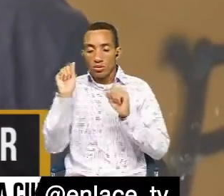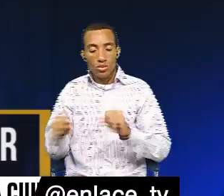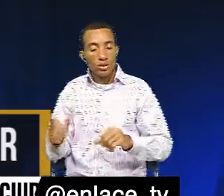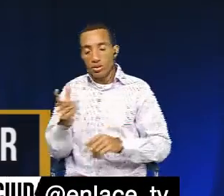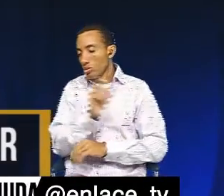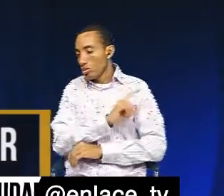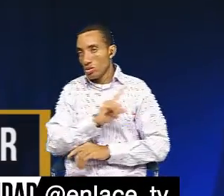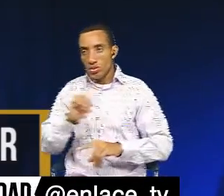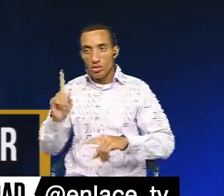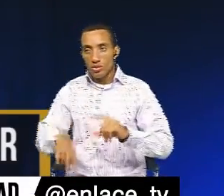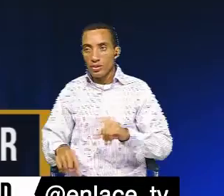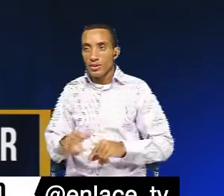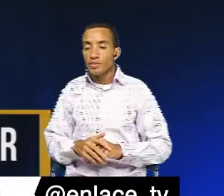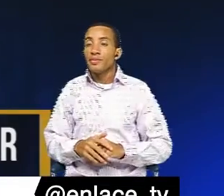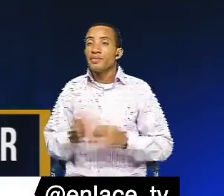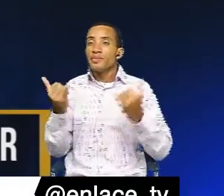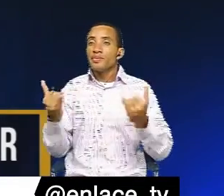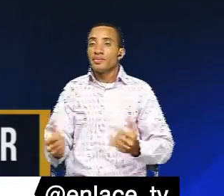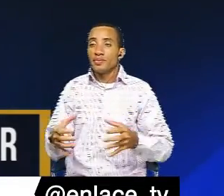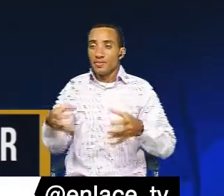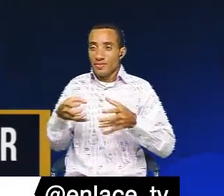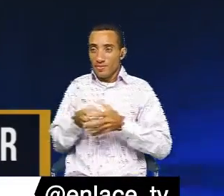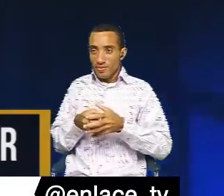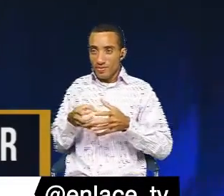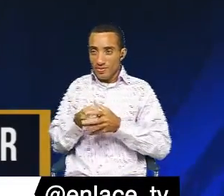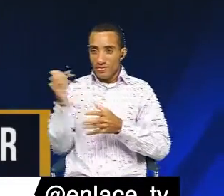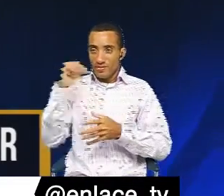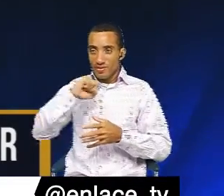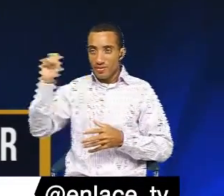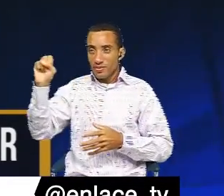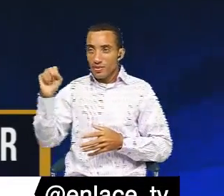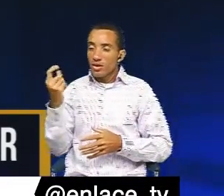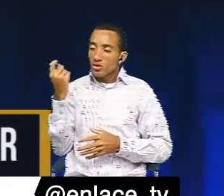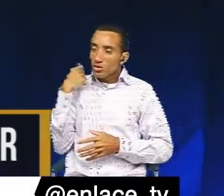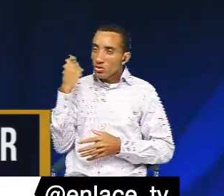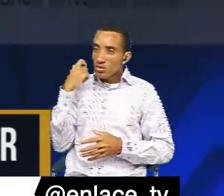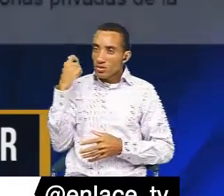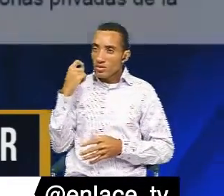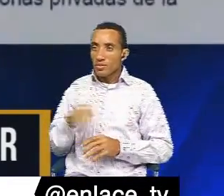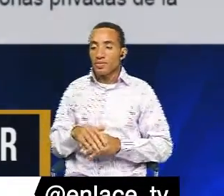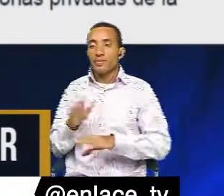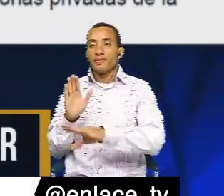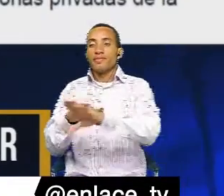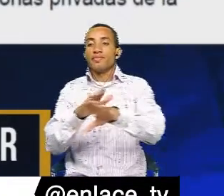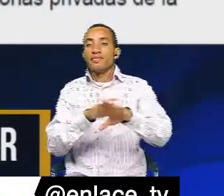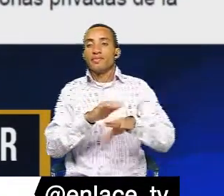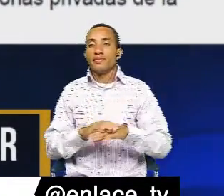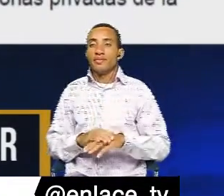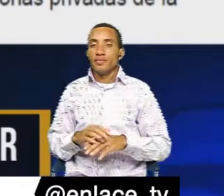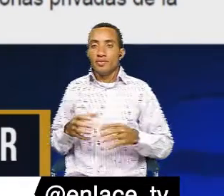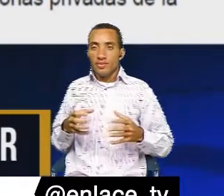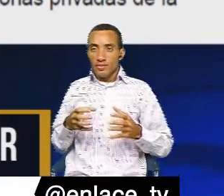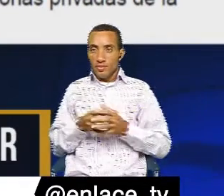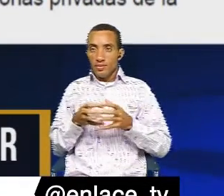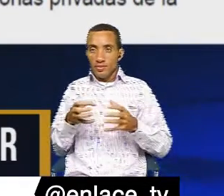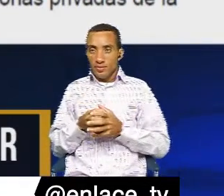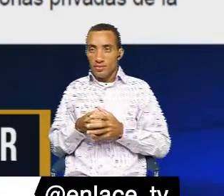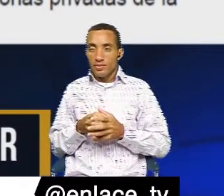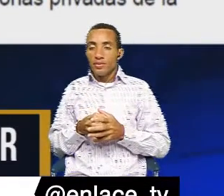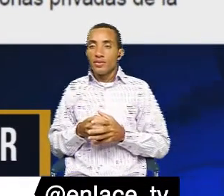municipio. El sindicato, por medio de este comunicado de prensa emitido en los últimos minutos, aseguró lo siguiente: nuestra organización sindical